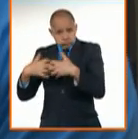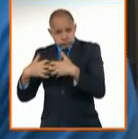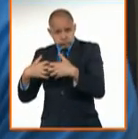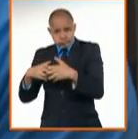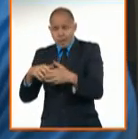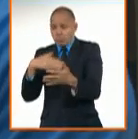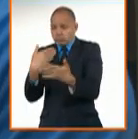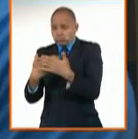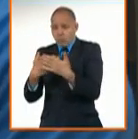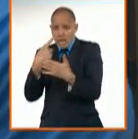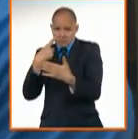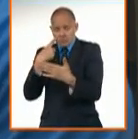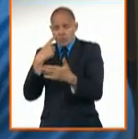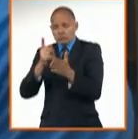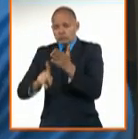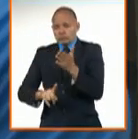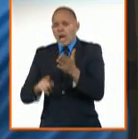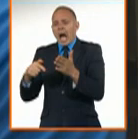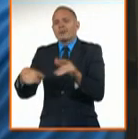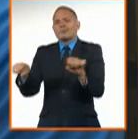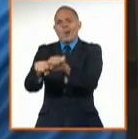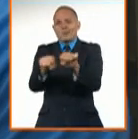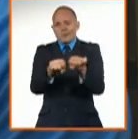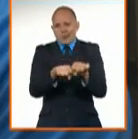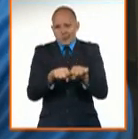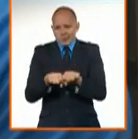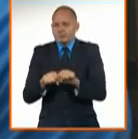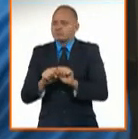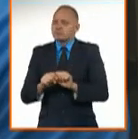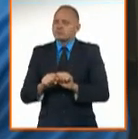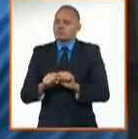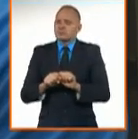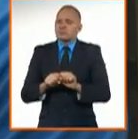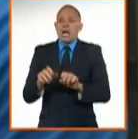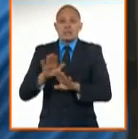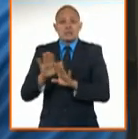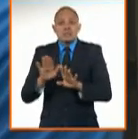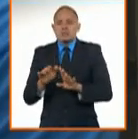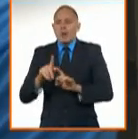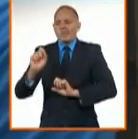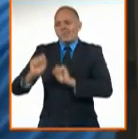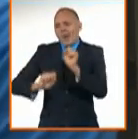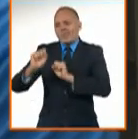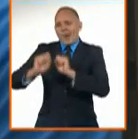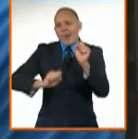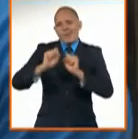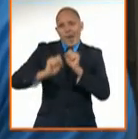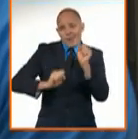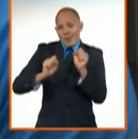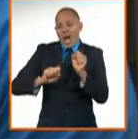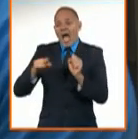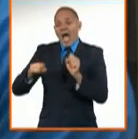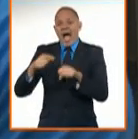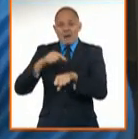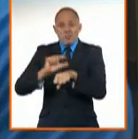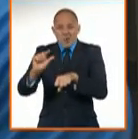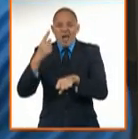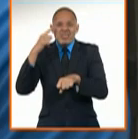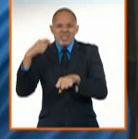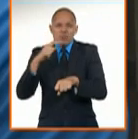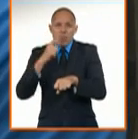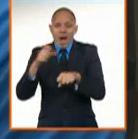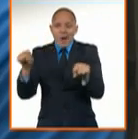existe una etapa en la que hay que desconectar los equipos que se están alimentando de la red nacional y alimentarse